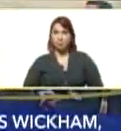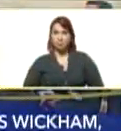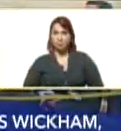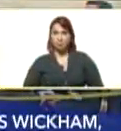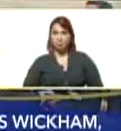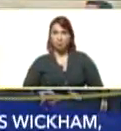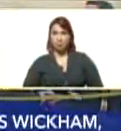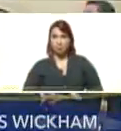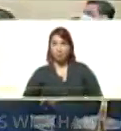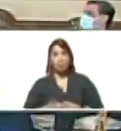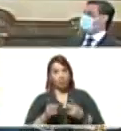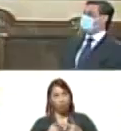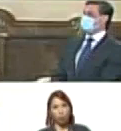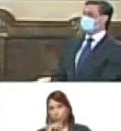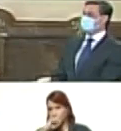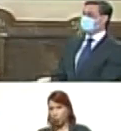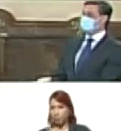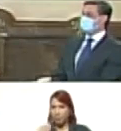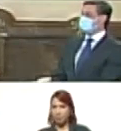La segunda le gustó.